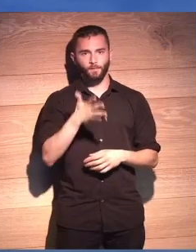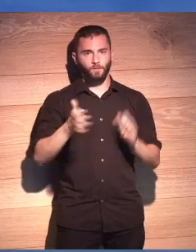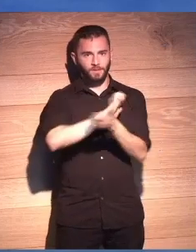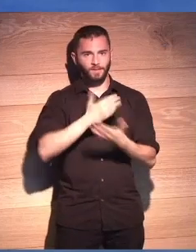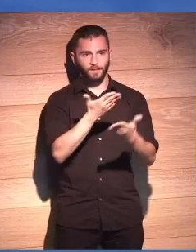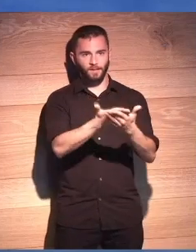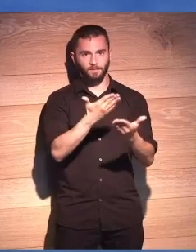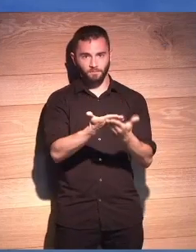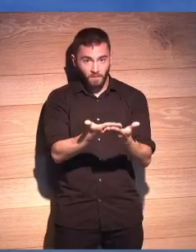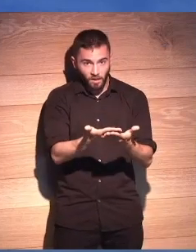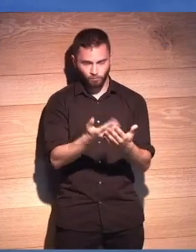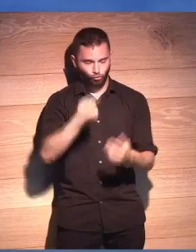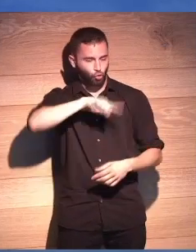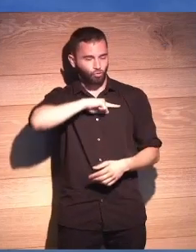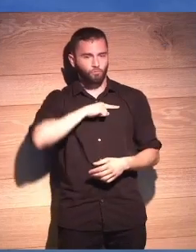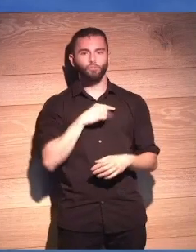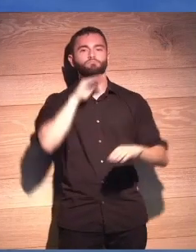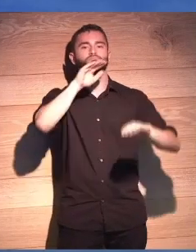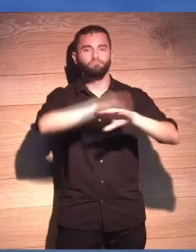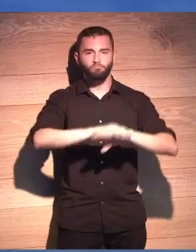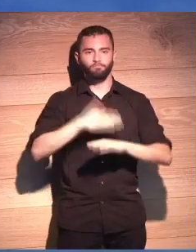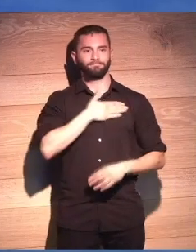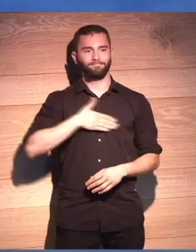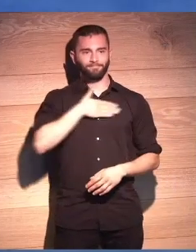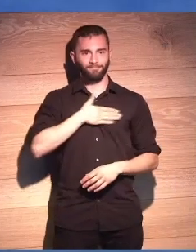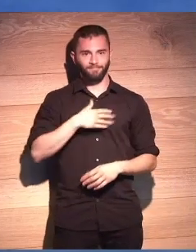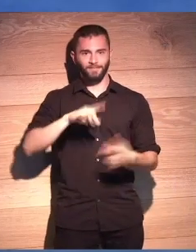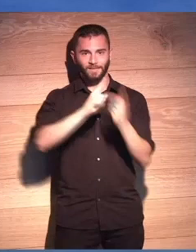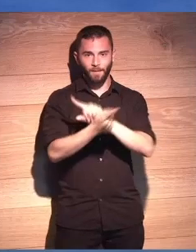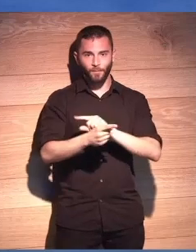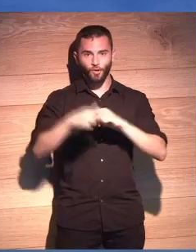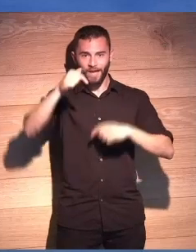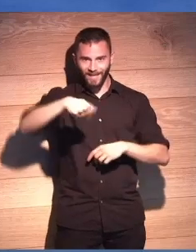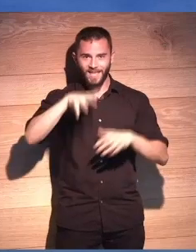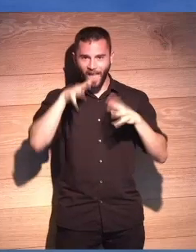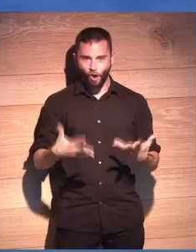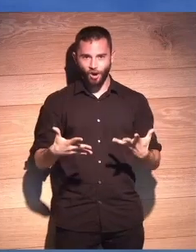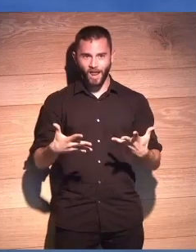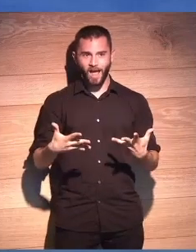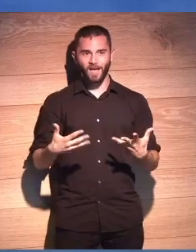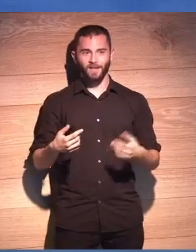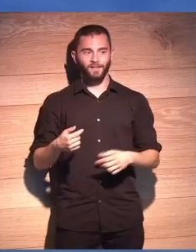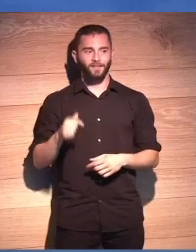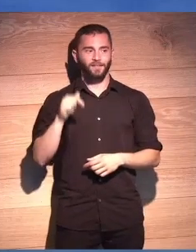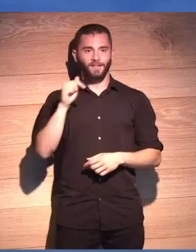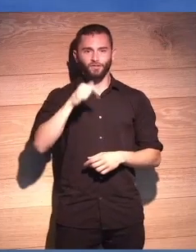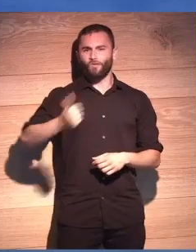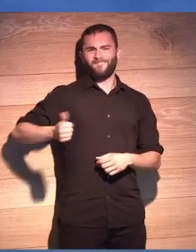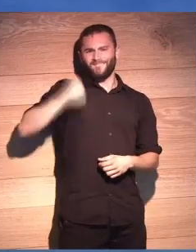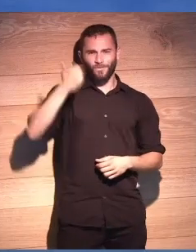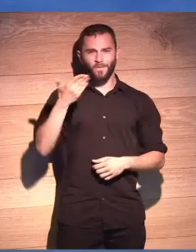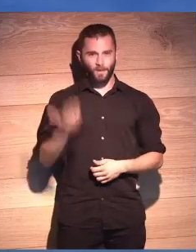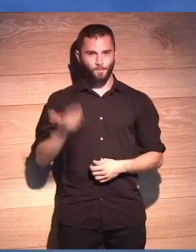Lo haremos encantados. El cambio está aquí. Y ahora, estéis ante una gran